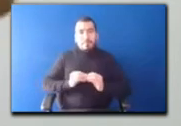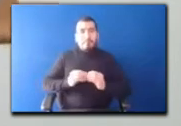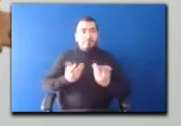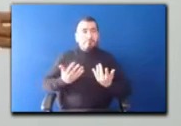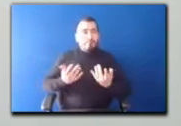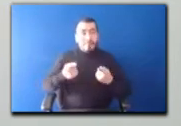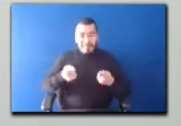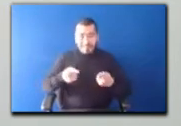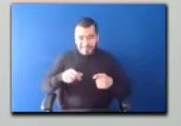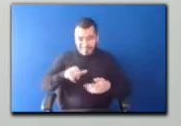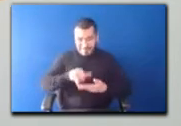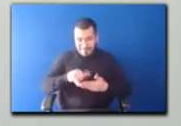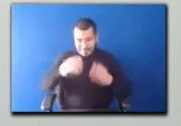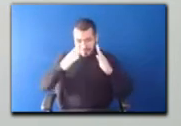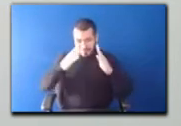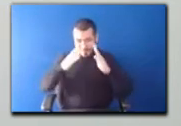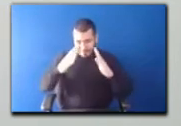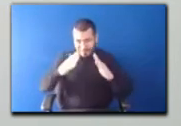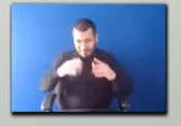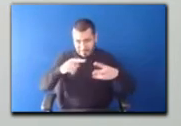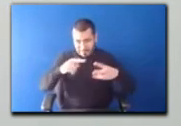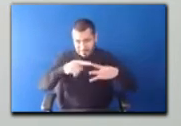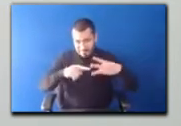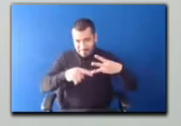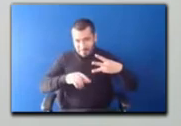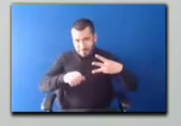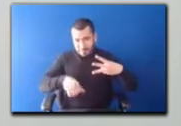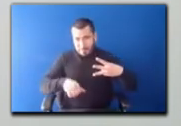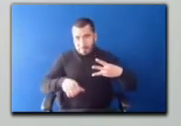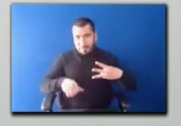esquema de atención puede agotarlo, y de verdad el correo